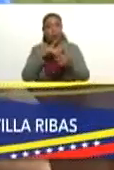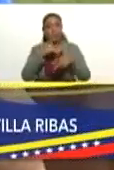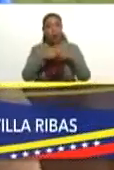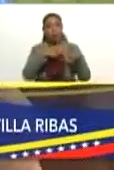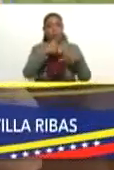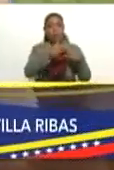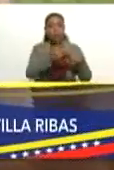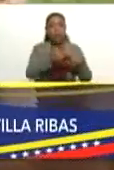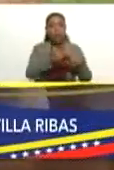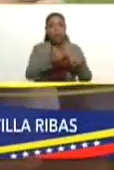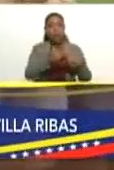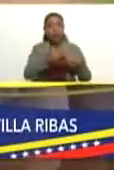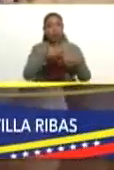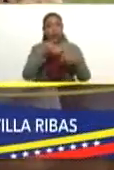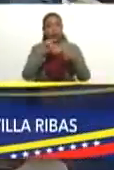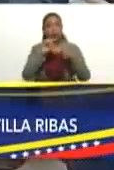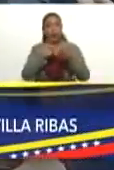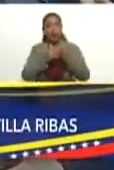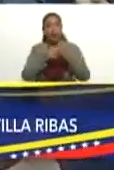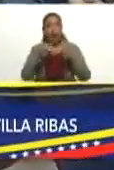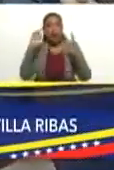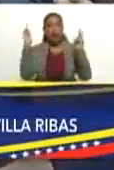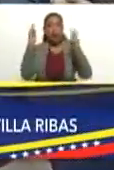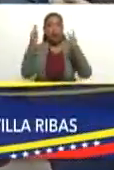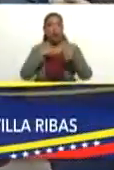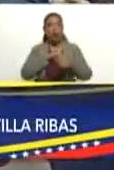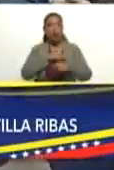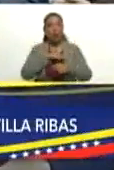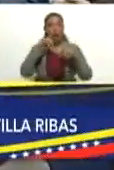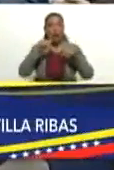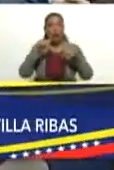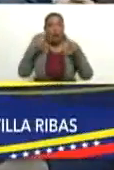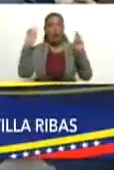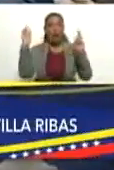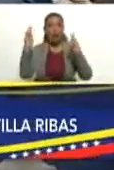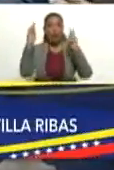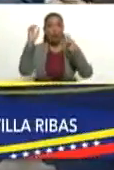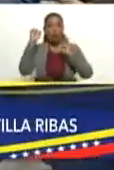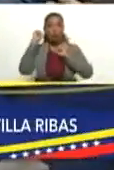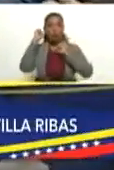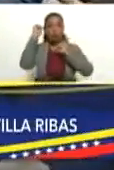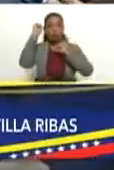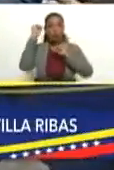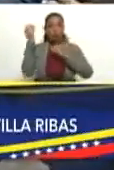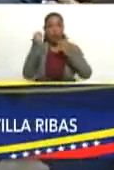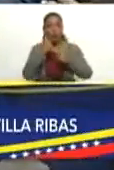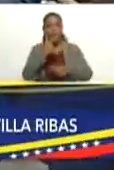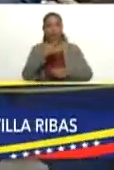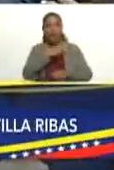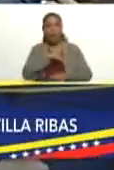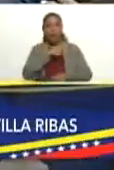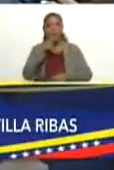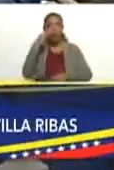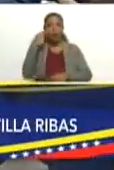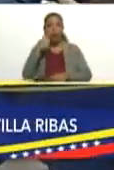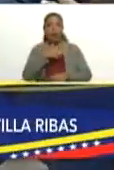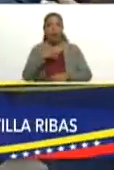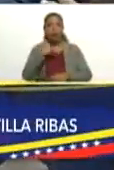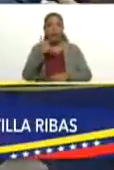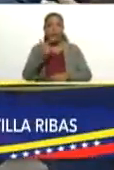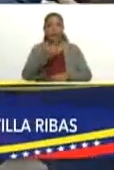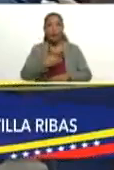que producir es vencer. Nosotros estamos venciendo, como lo dice la misión Rivas. Y quisiera, presidente, darle un